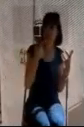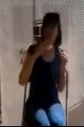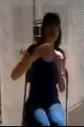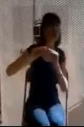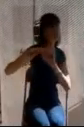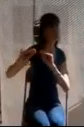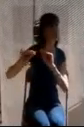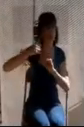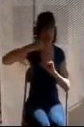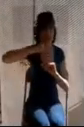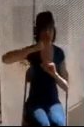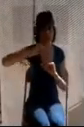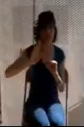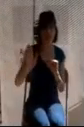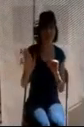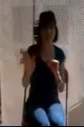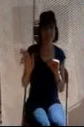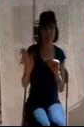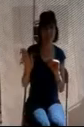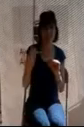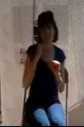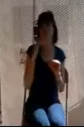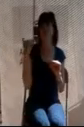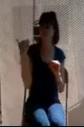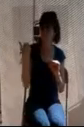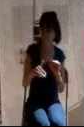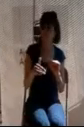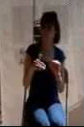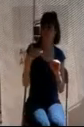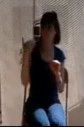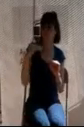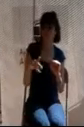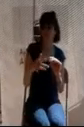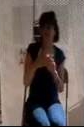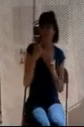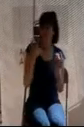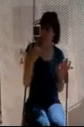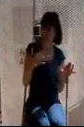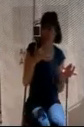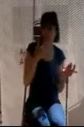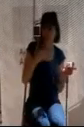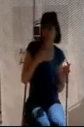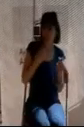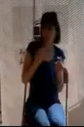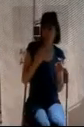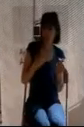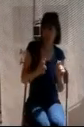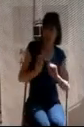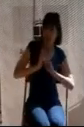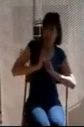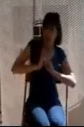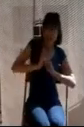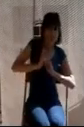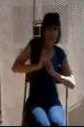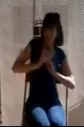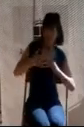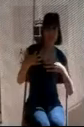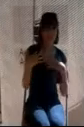Pedro Sánchez. Es que tiene bemoles, déjenme decirlo así, tiene bemoles. Es que irrita. Es decir, que